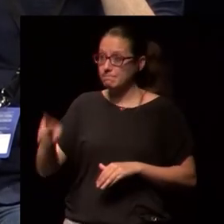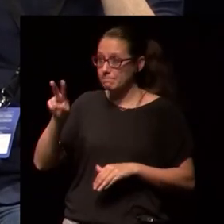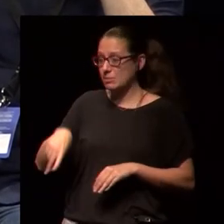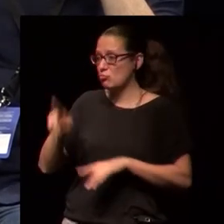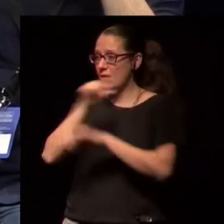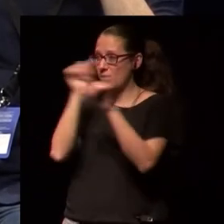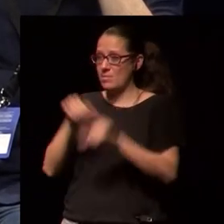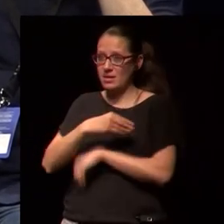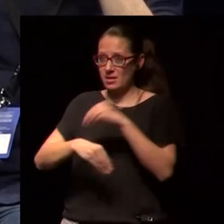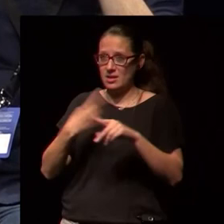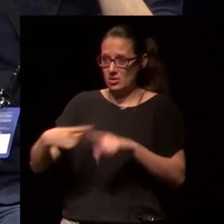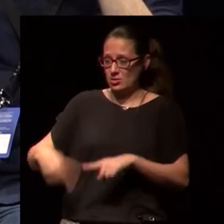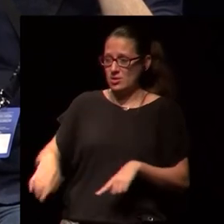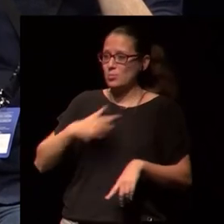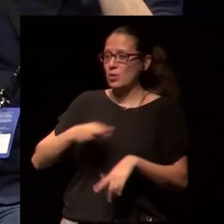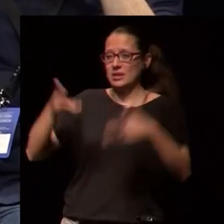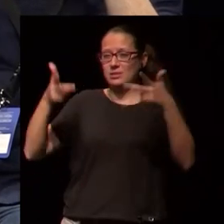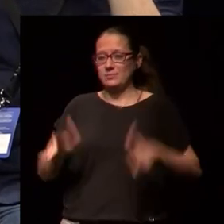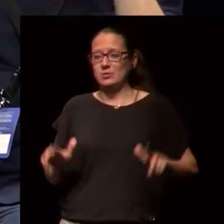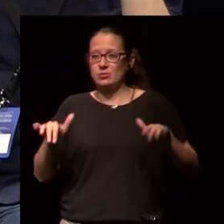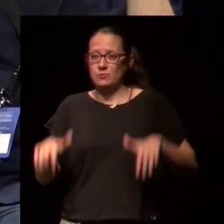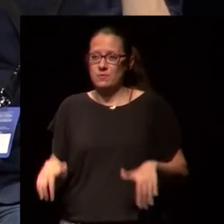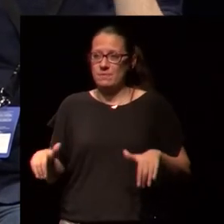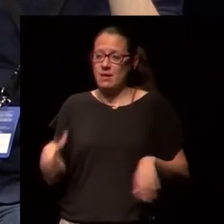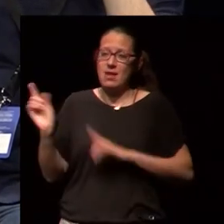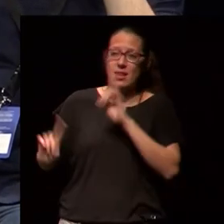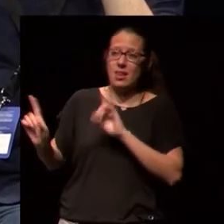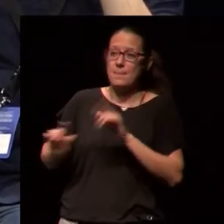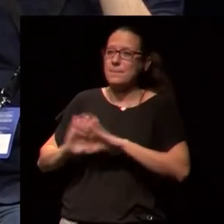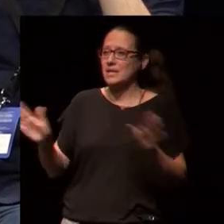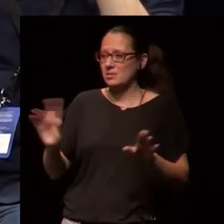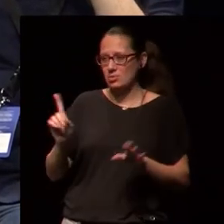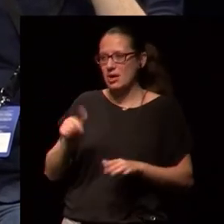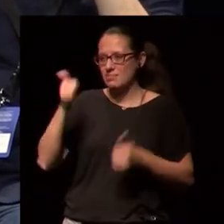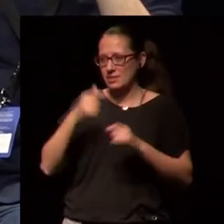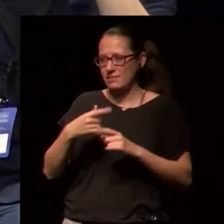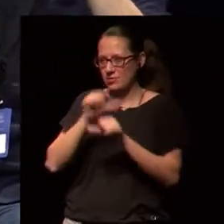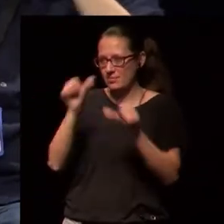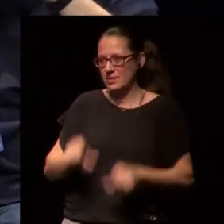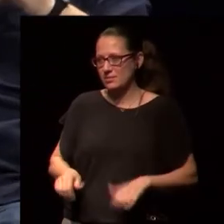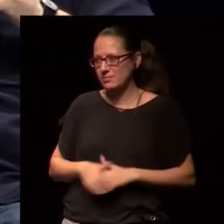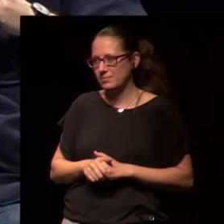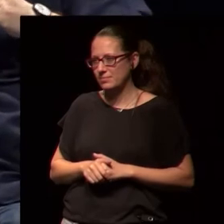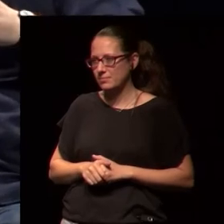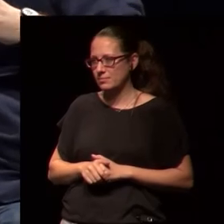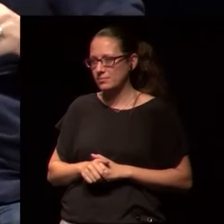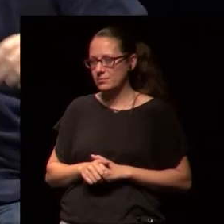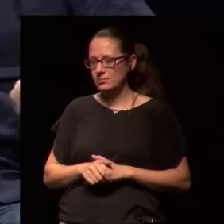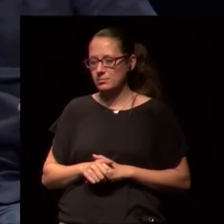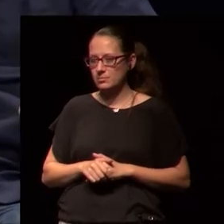las cosas, aparte de estar sentados en un sofá y charlar. Esto quería comentar. Una pregunta que había por aquí.